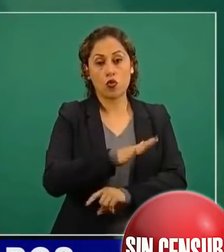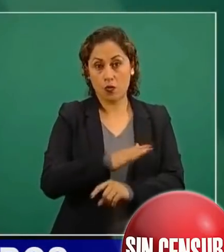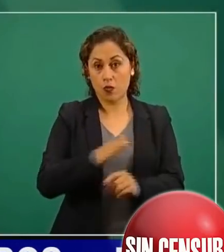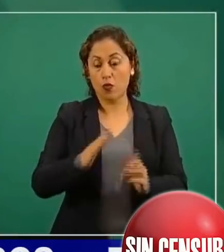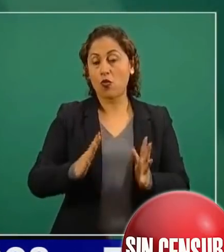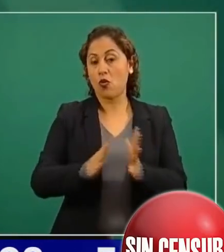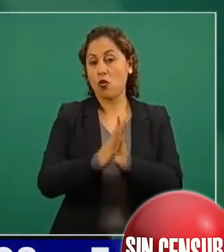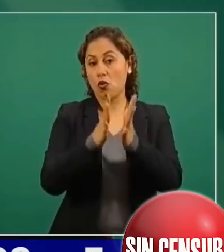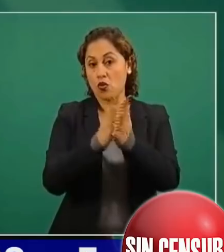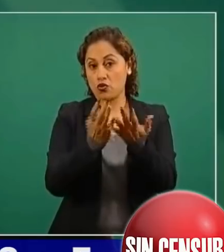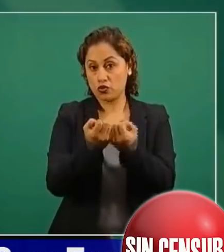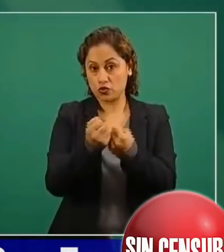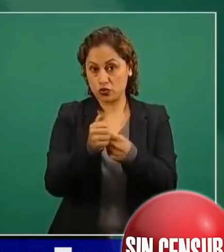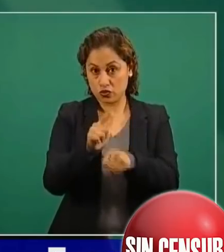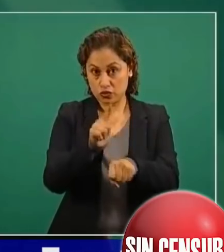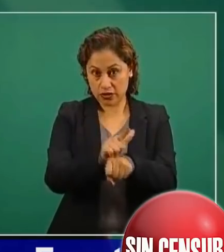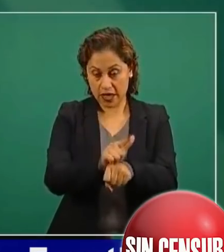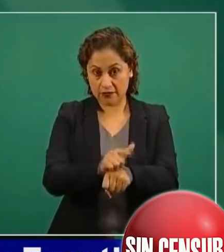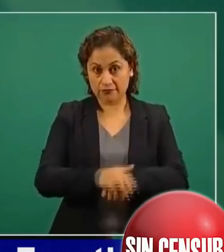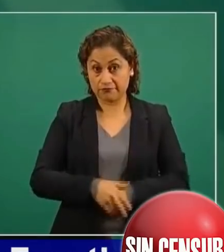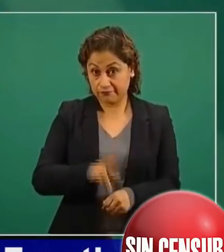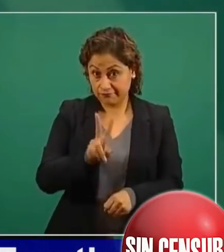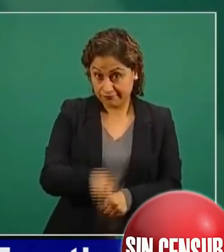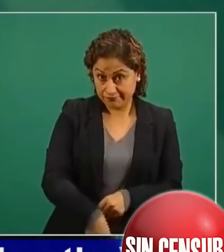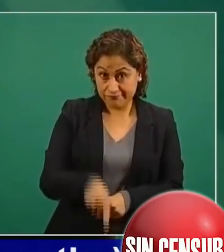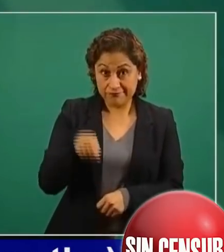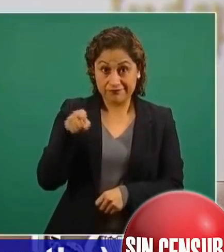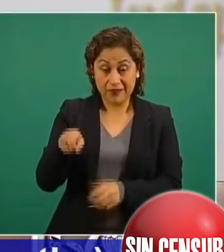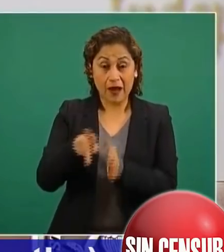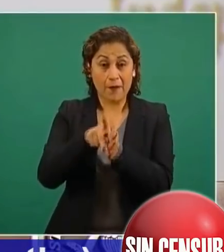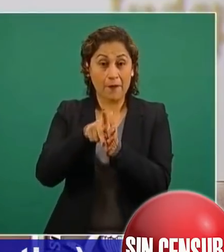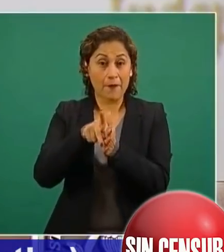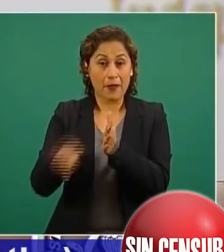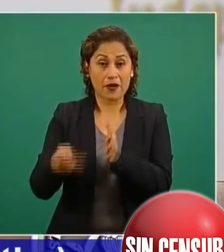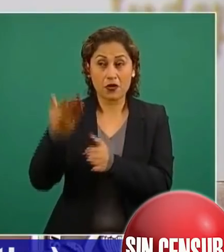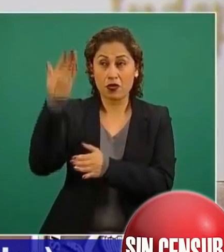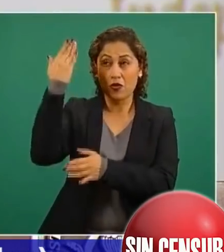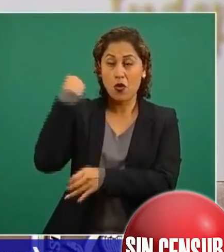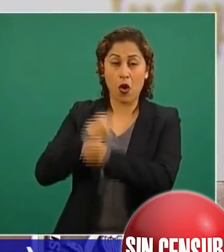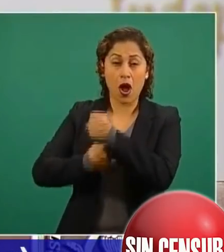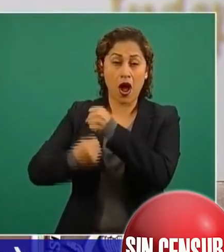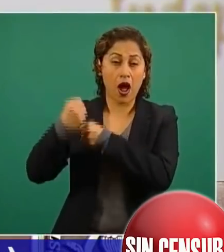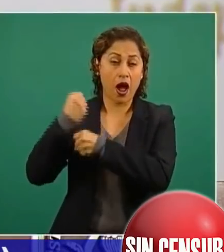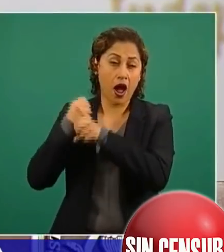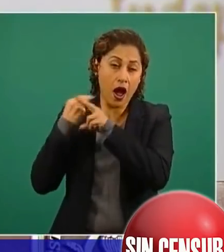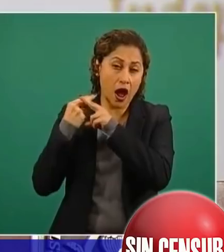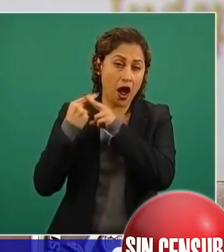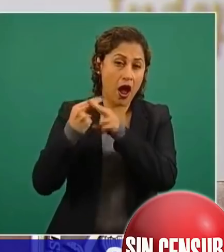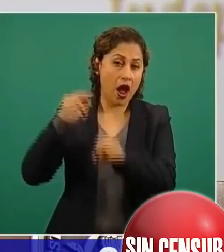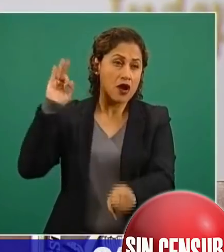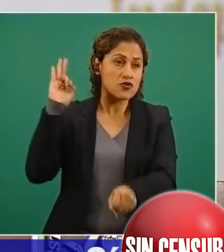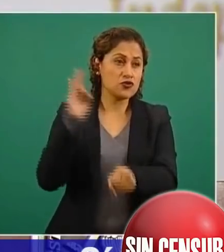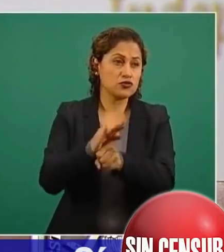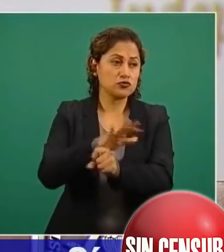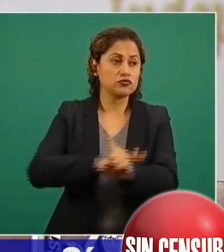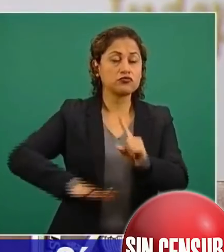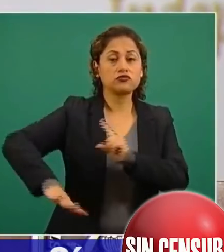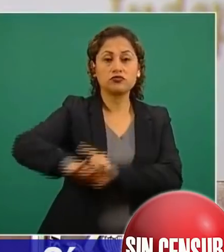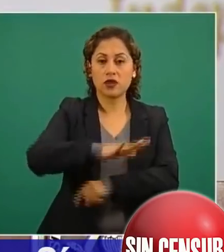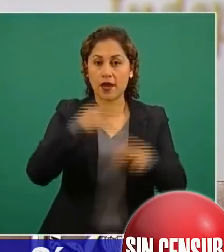el único que se ha dedicado por años a defender al pueblo, me consta,